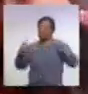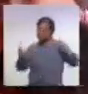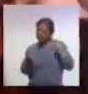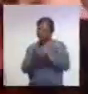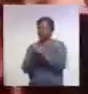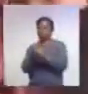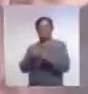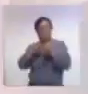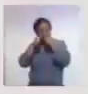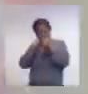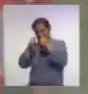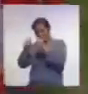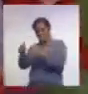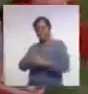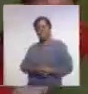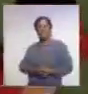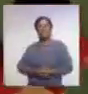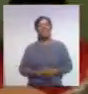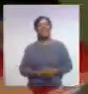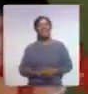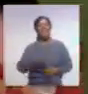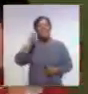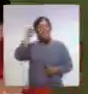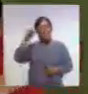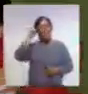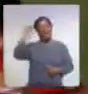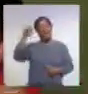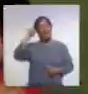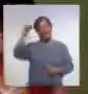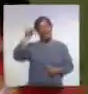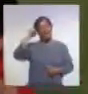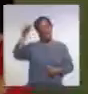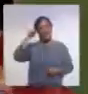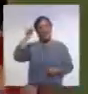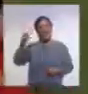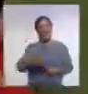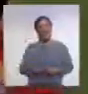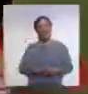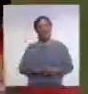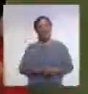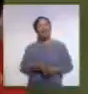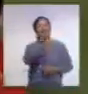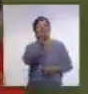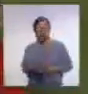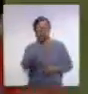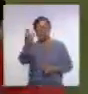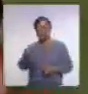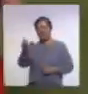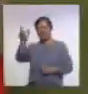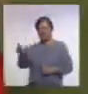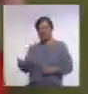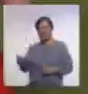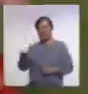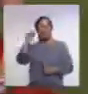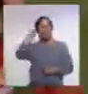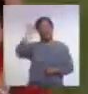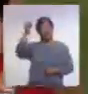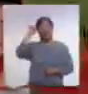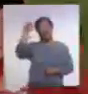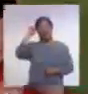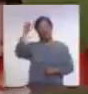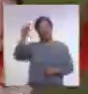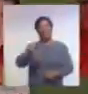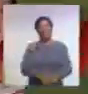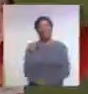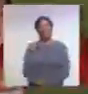estar al pendiente de todo. ¡A la mío! ¡A la voz! ¡A la mío! ¡Monitores! ¡Monitores!